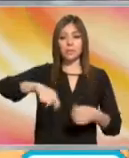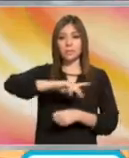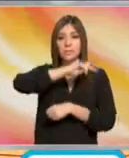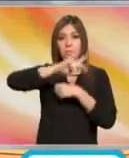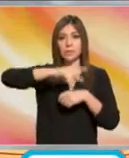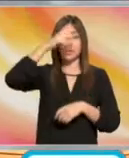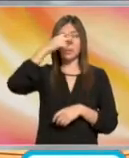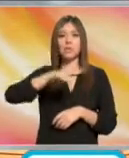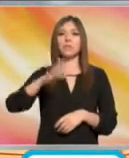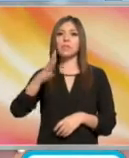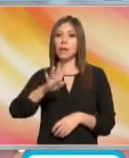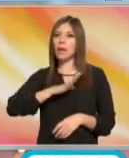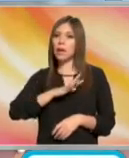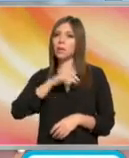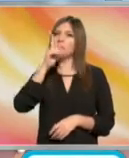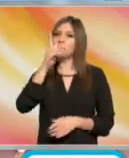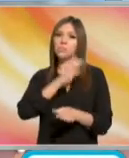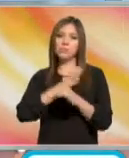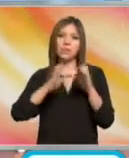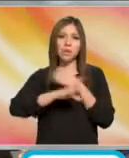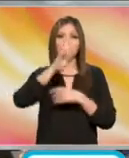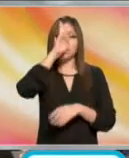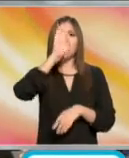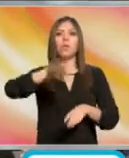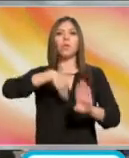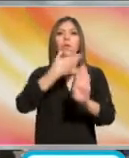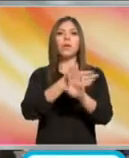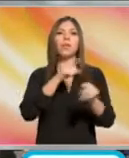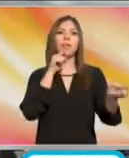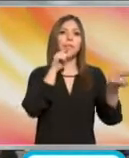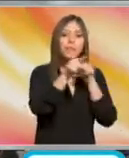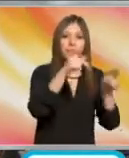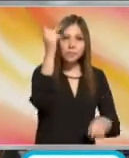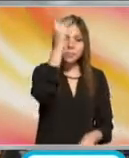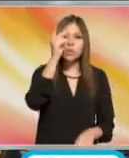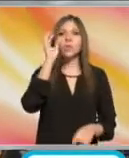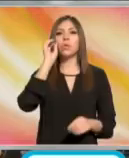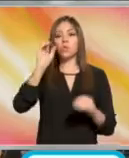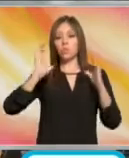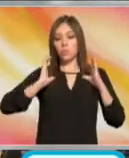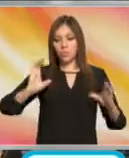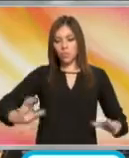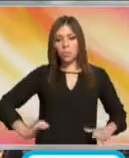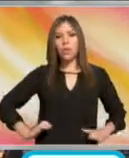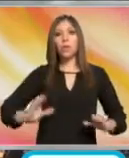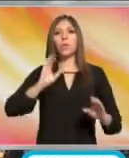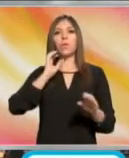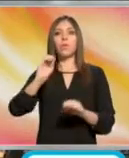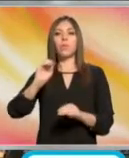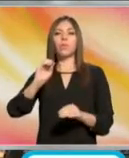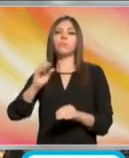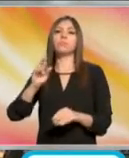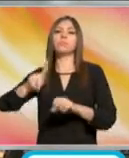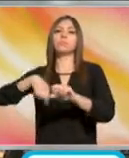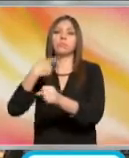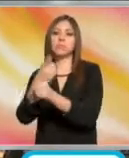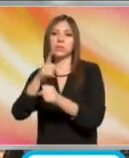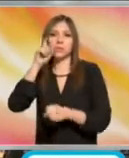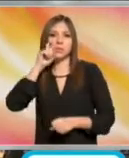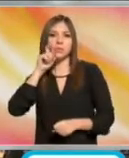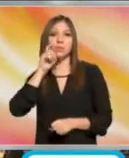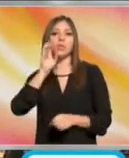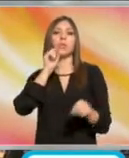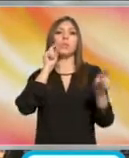al menos un acto de violencia. Puede ser emocional, puede ser física, puede ser sexual, puede ser económica, puede